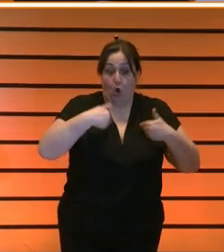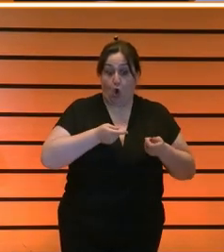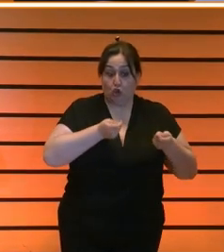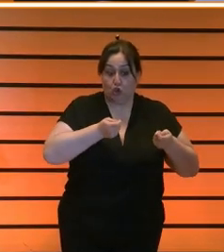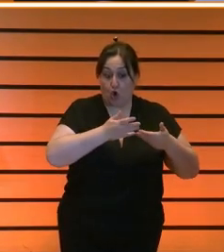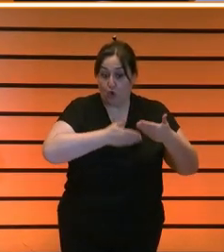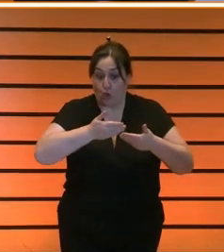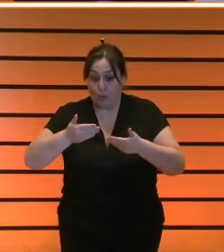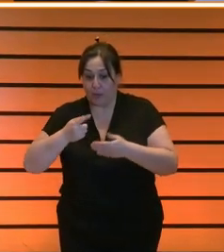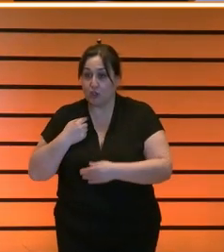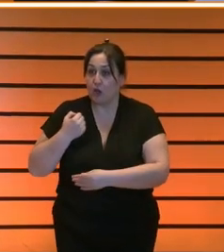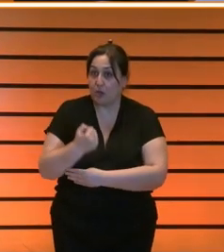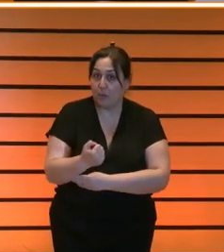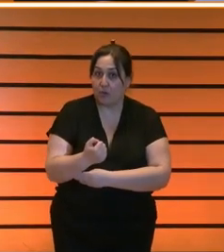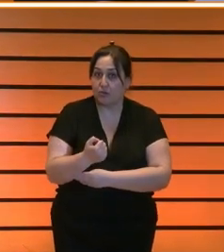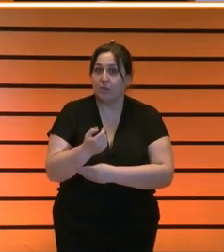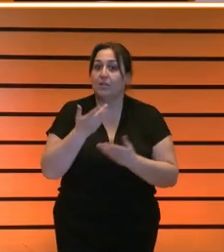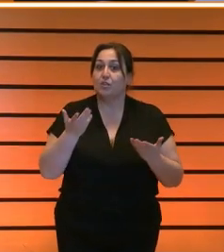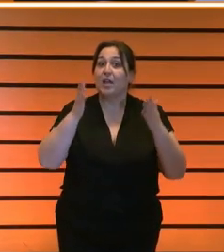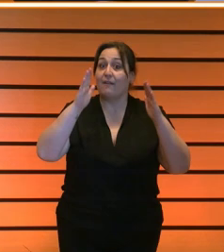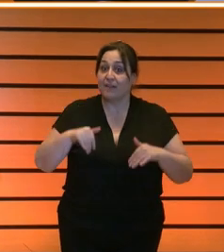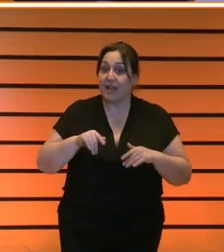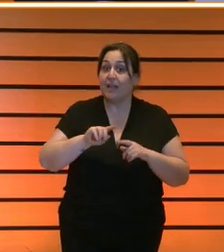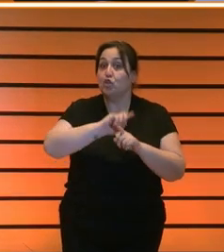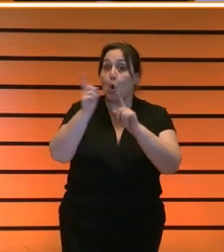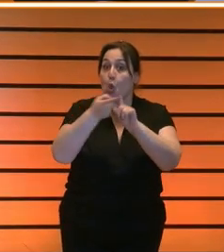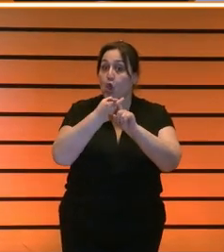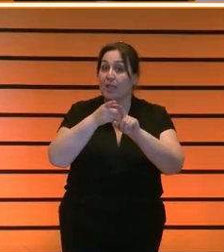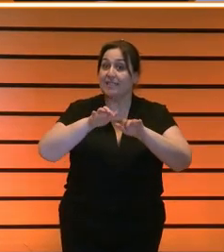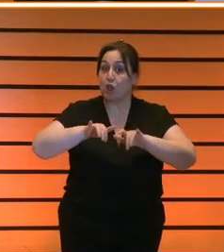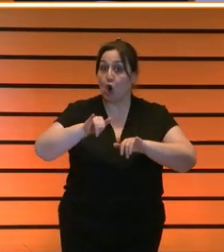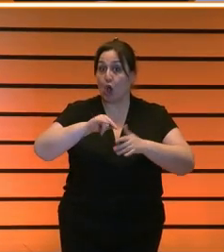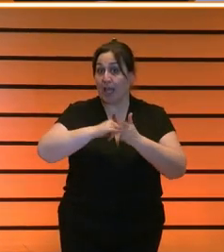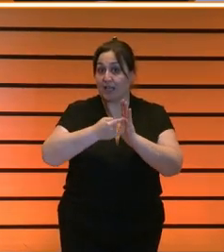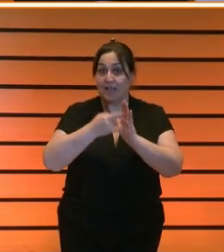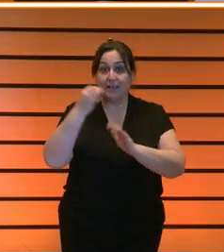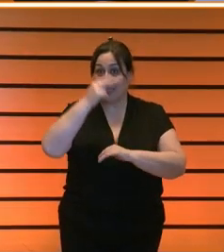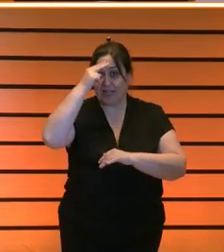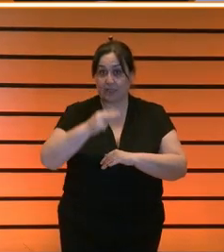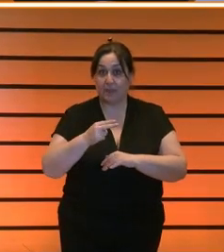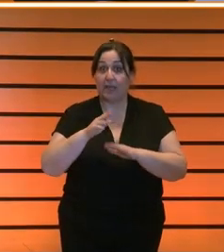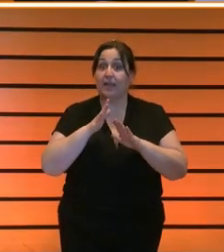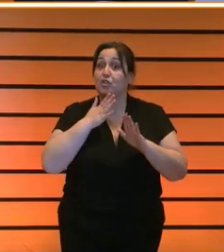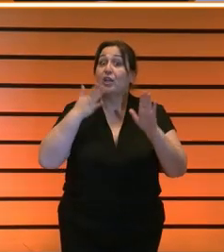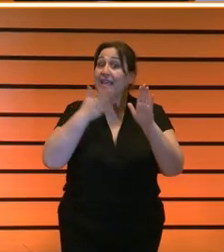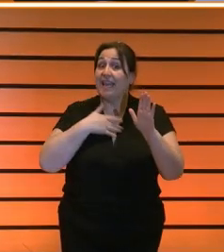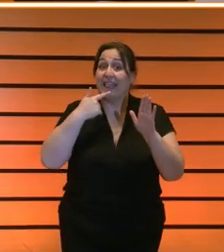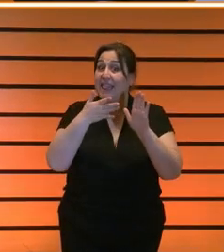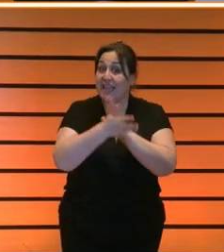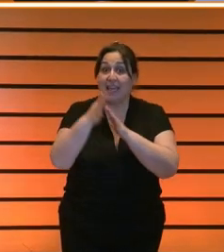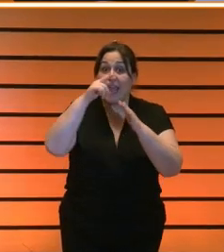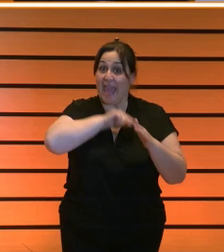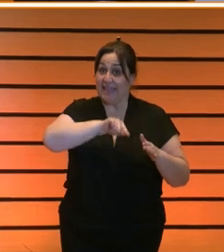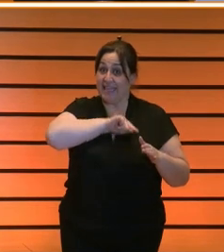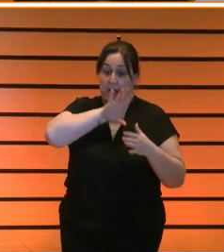proceso de los apoyos y cuando hagamos soluciones tecnológicas tiene que respetar eso y por lo tanto la ética tiene que estar en la base del desarrollo